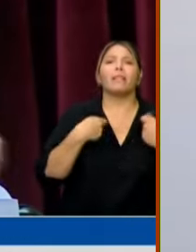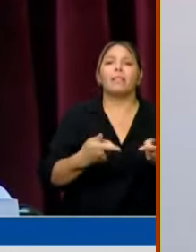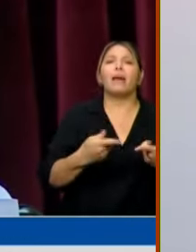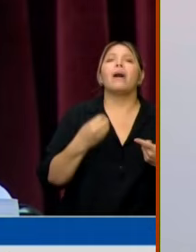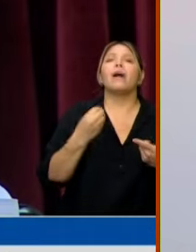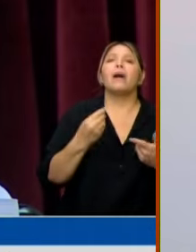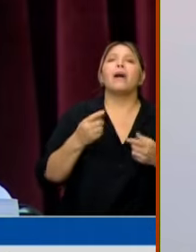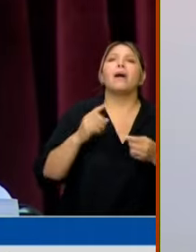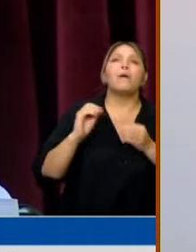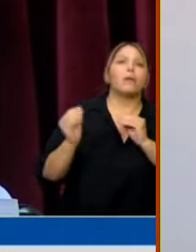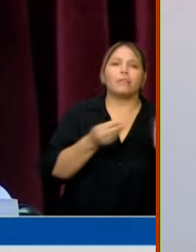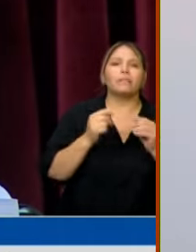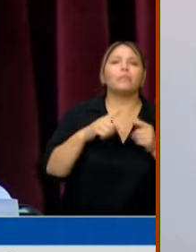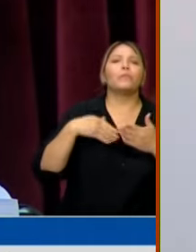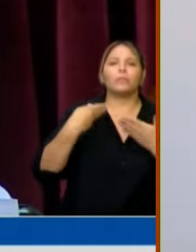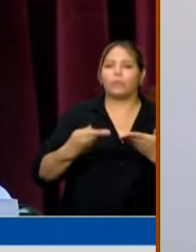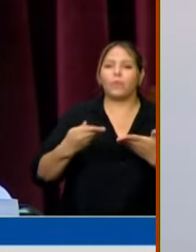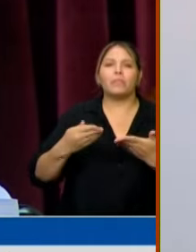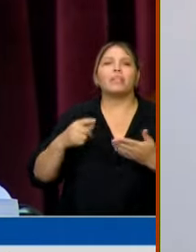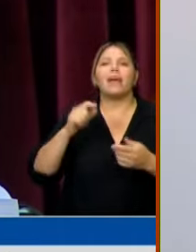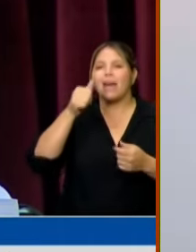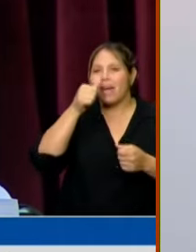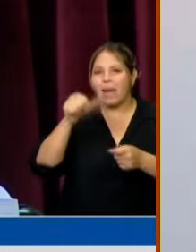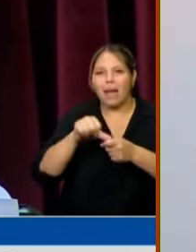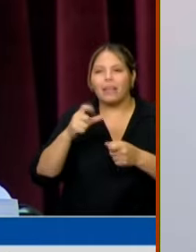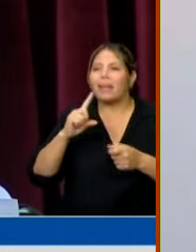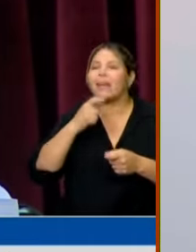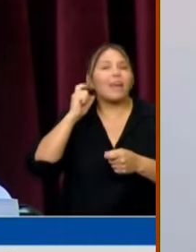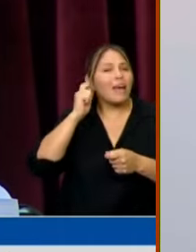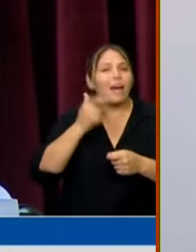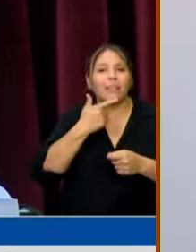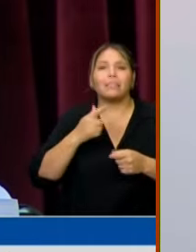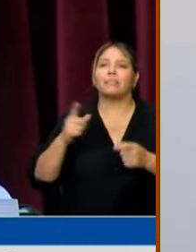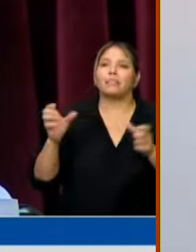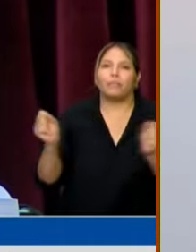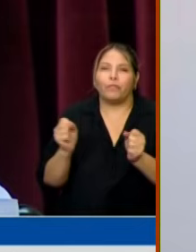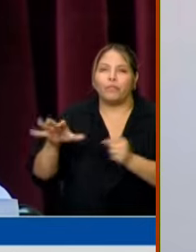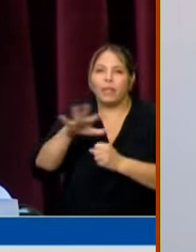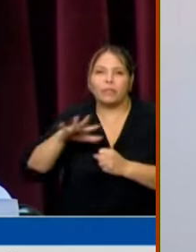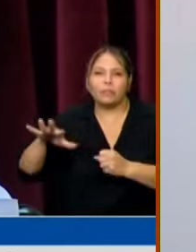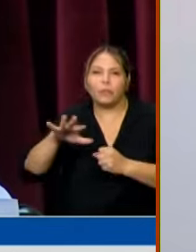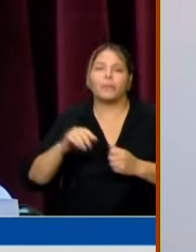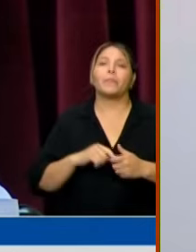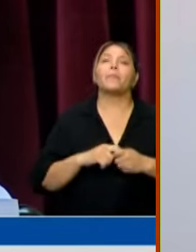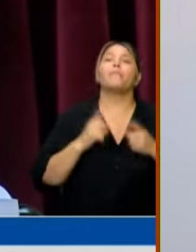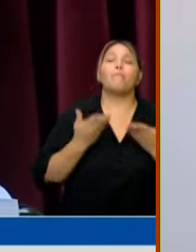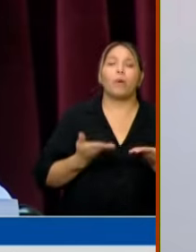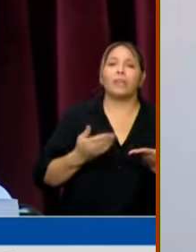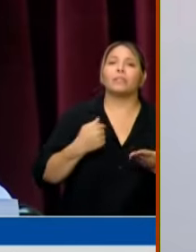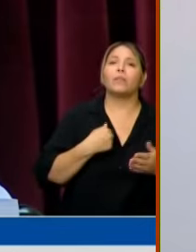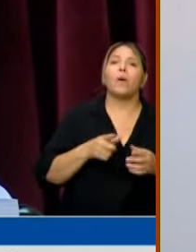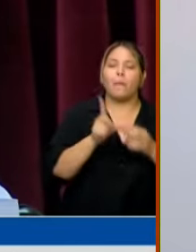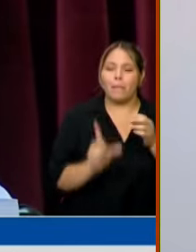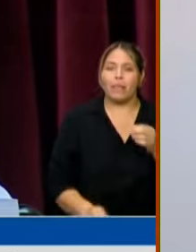un operativo de seguridad totalmente desmedido, que eran las fuerzas de seguridad nacional, no las fuerzas de la ciudad. De hecho,